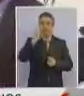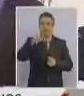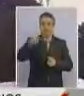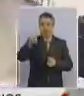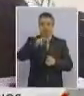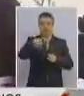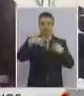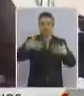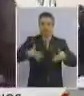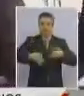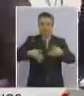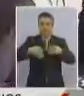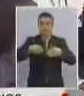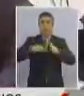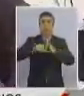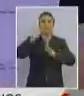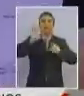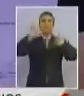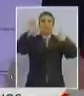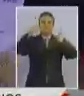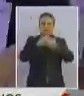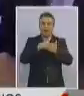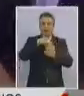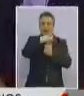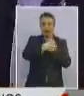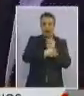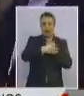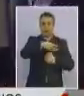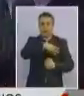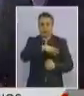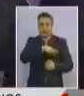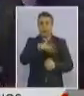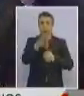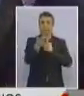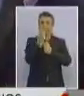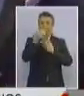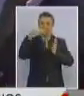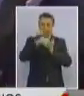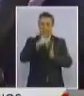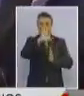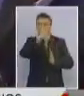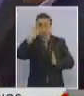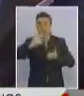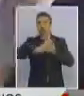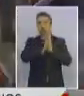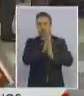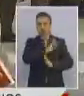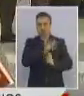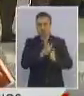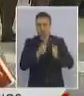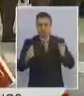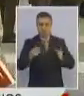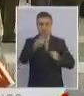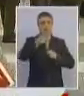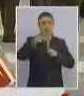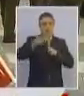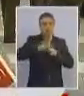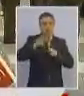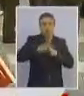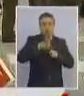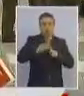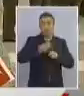entregados más de seis mil en la región metropolitana más de 13.500 en todo el país estamos arrendando hace un mediano